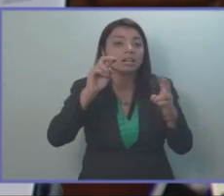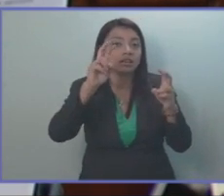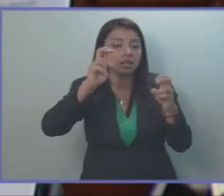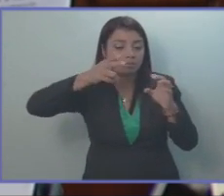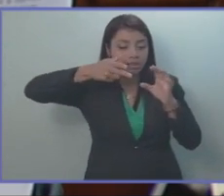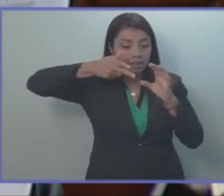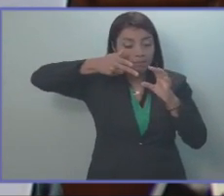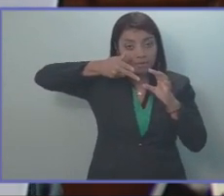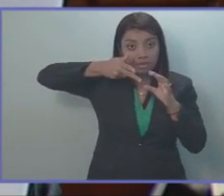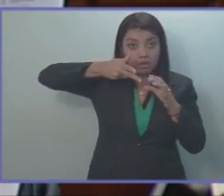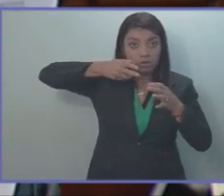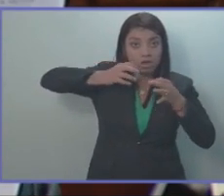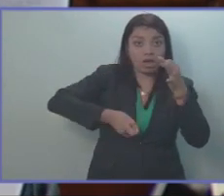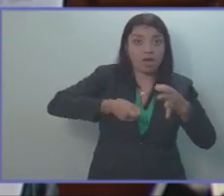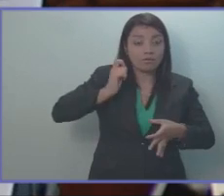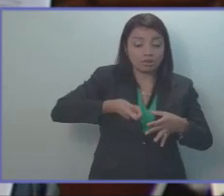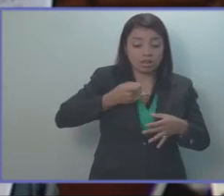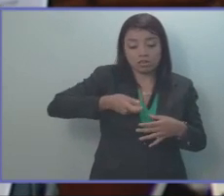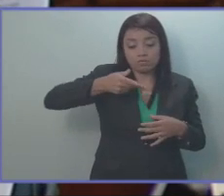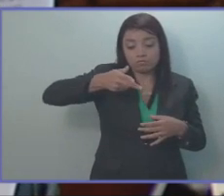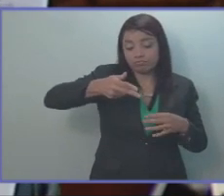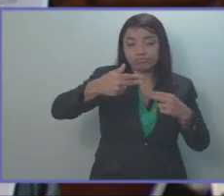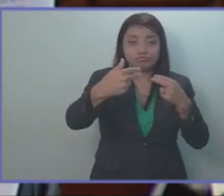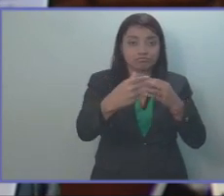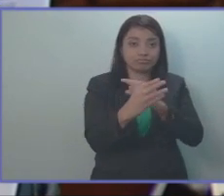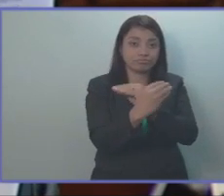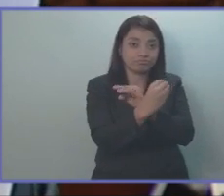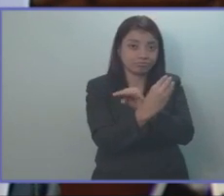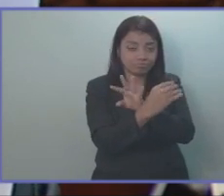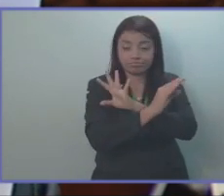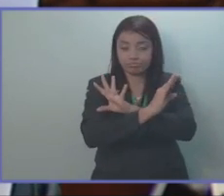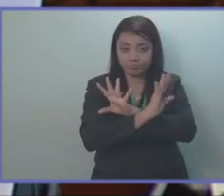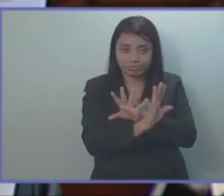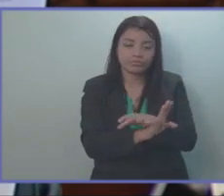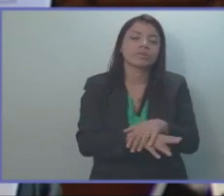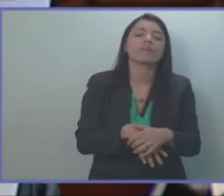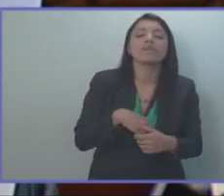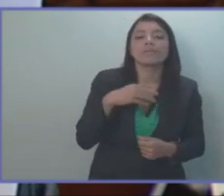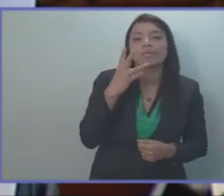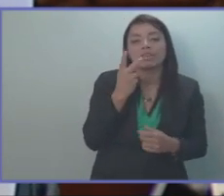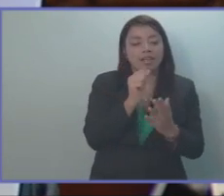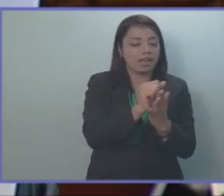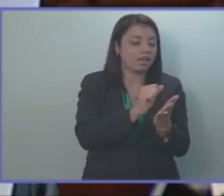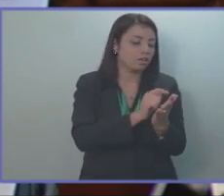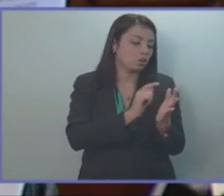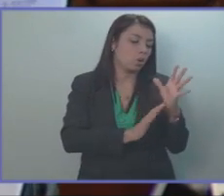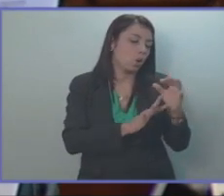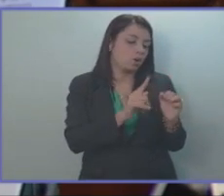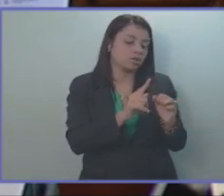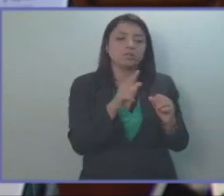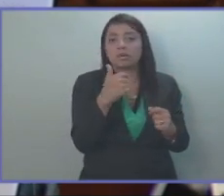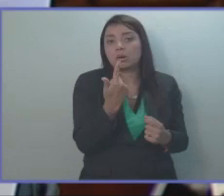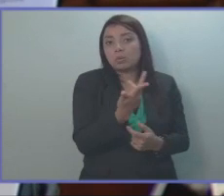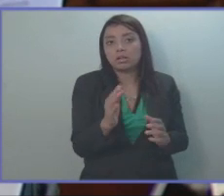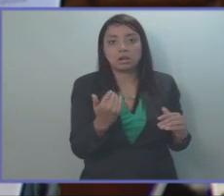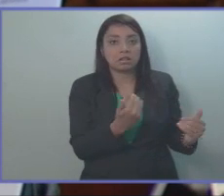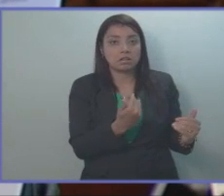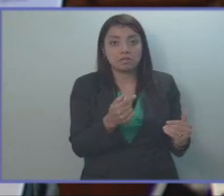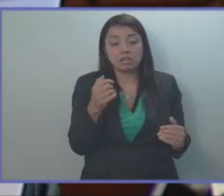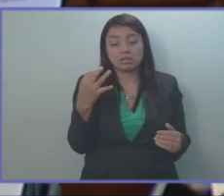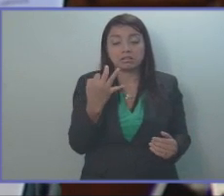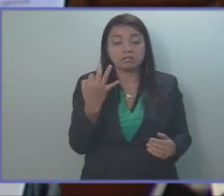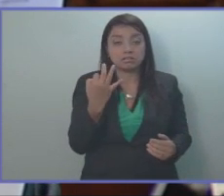que solicite la autoridad competente. Y 11. Cualquier otra que sea necesaria. Artículo